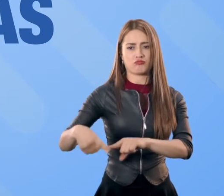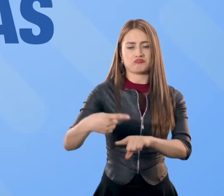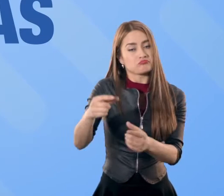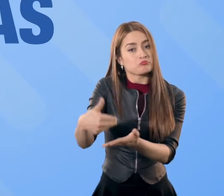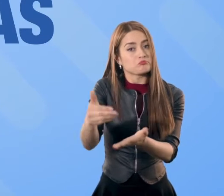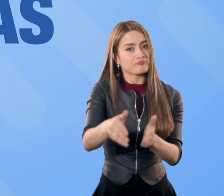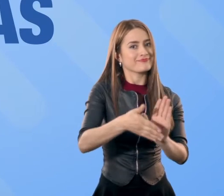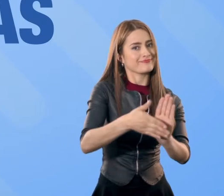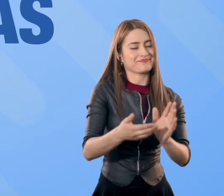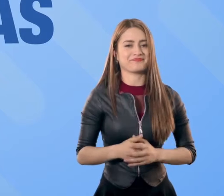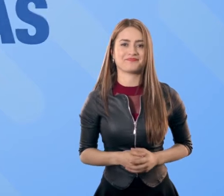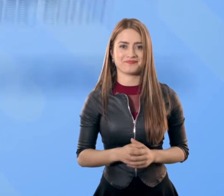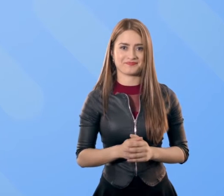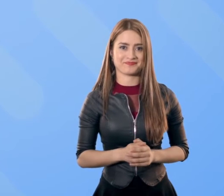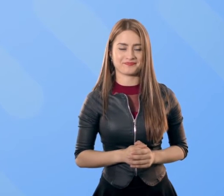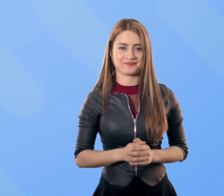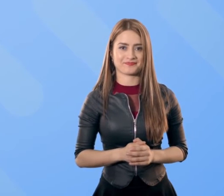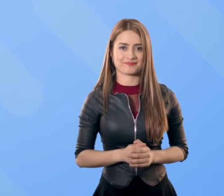viajes y otras cosas.